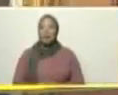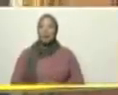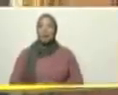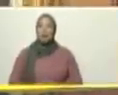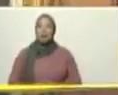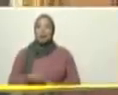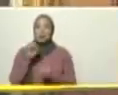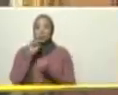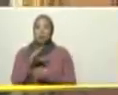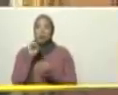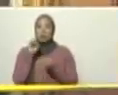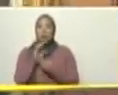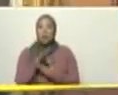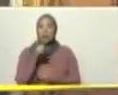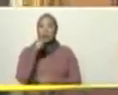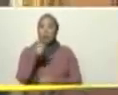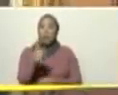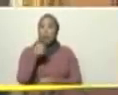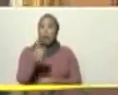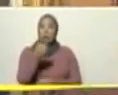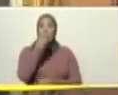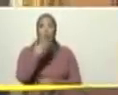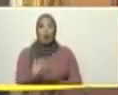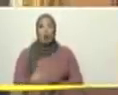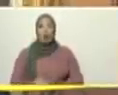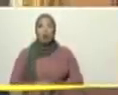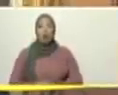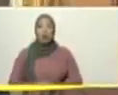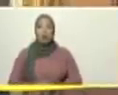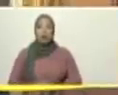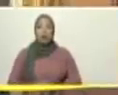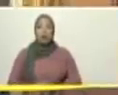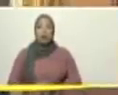comentario con propuesta y una reiteración.